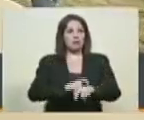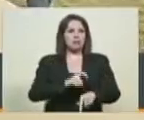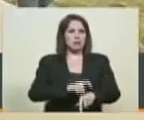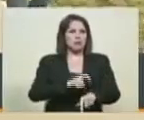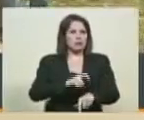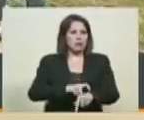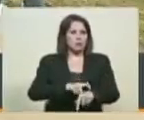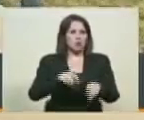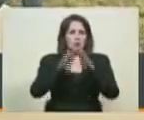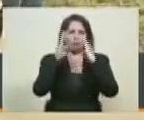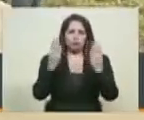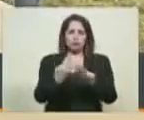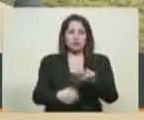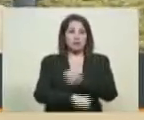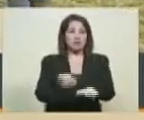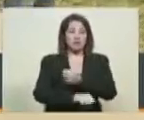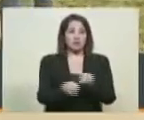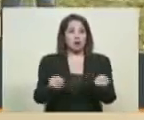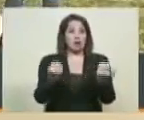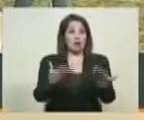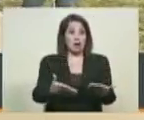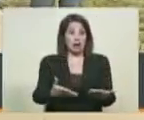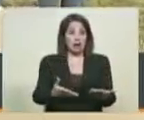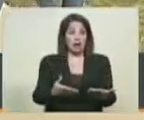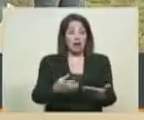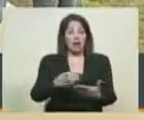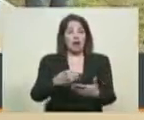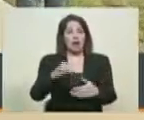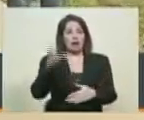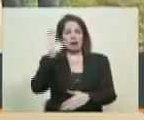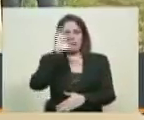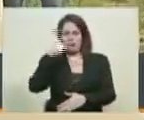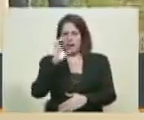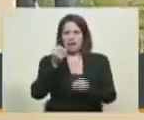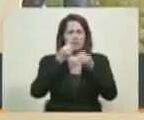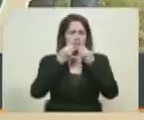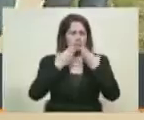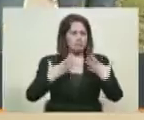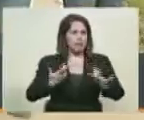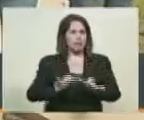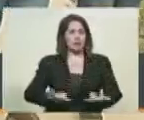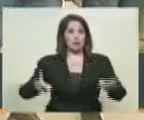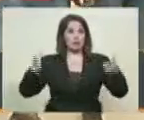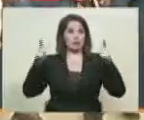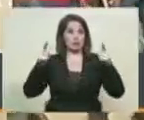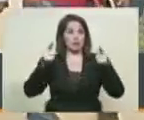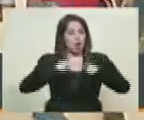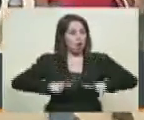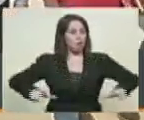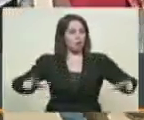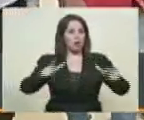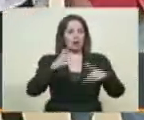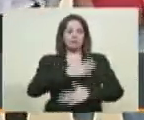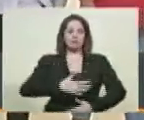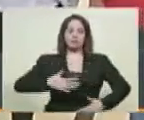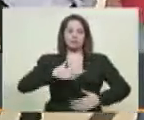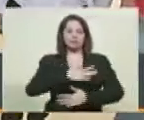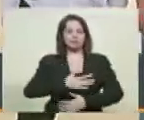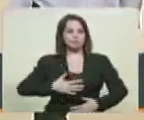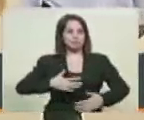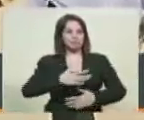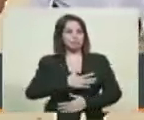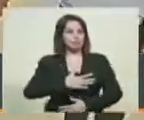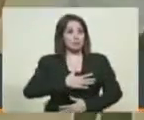para regalarle a la Caracas grande, a la Gran Caracas, a la Caracas Libertadora, estos espacios de disfrute